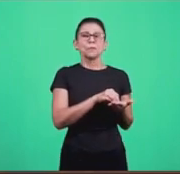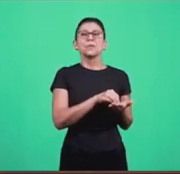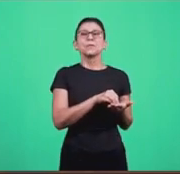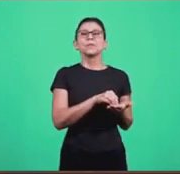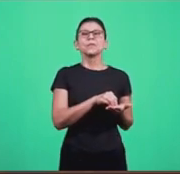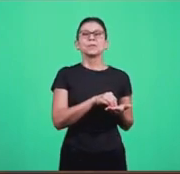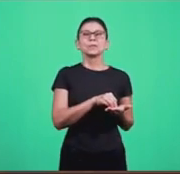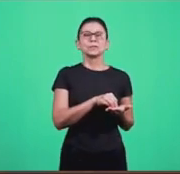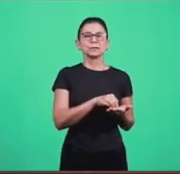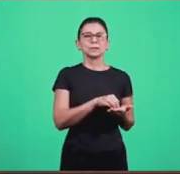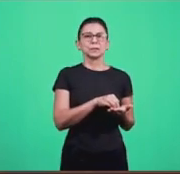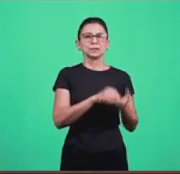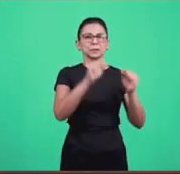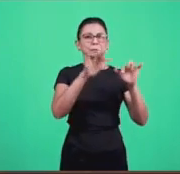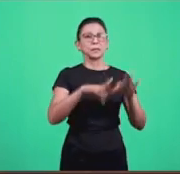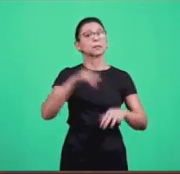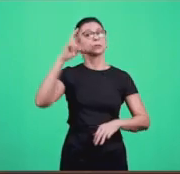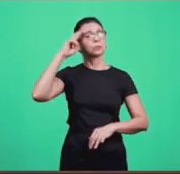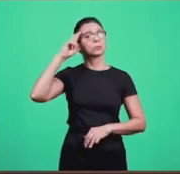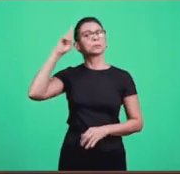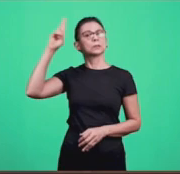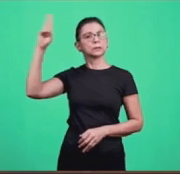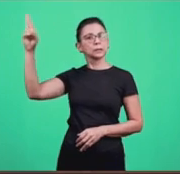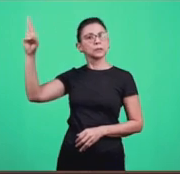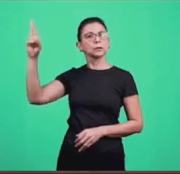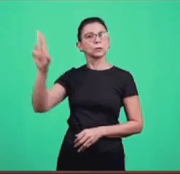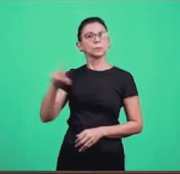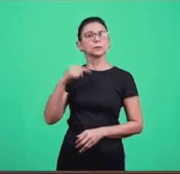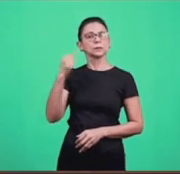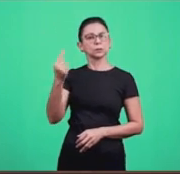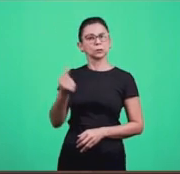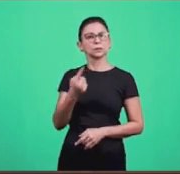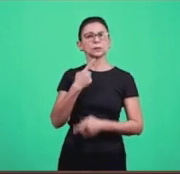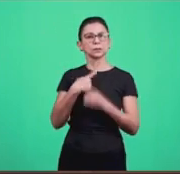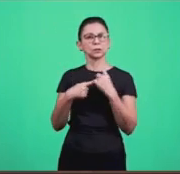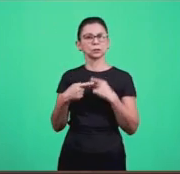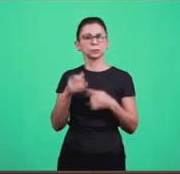su iglesia santificarse, separarse.